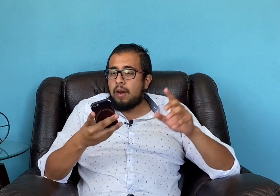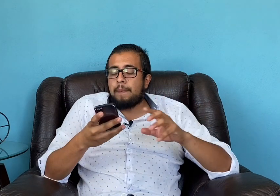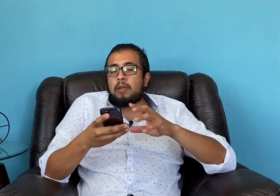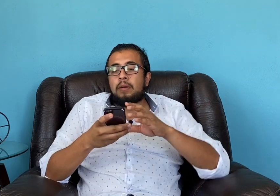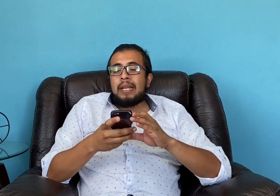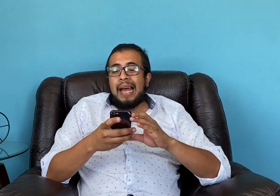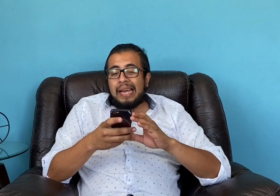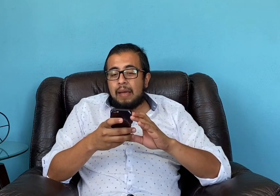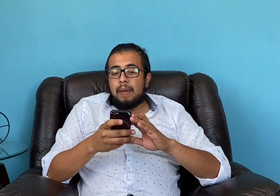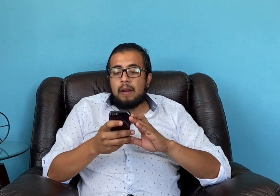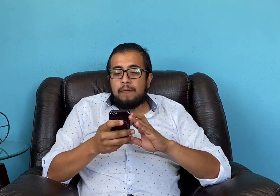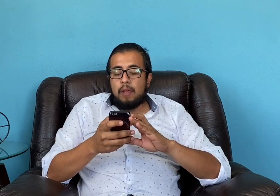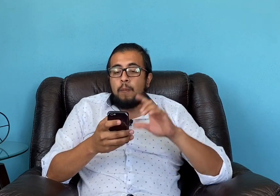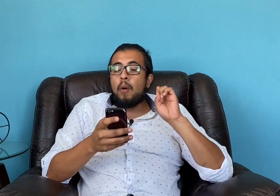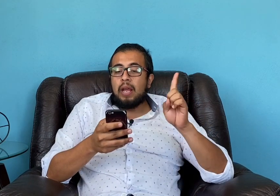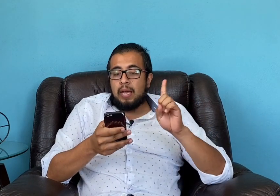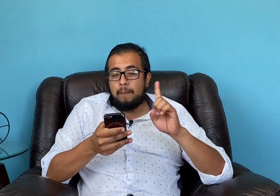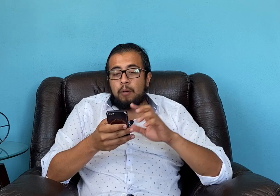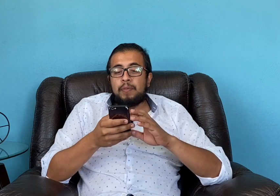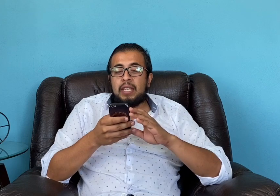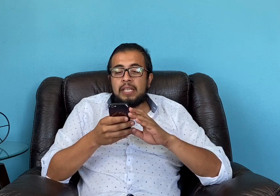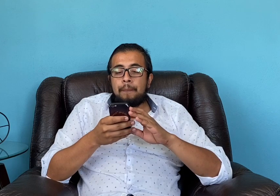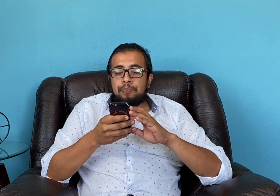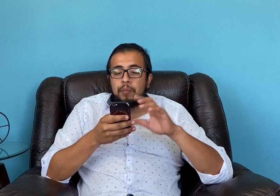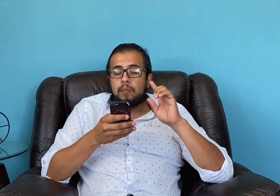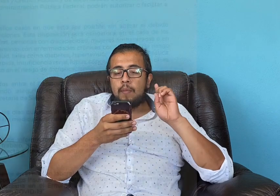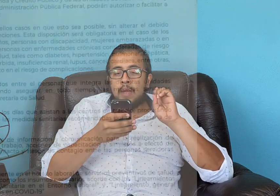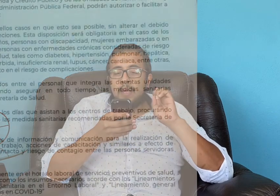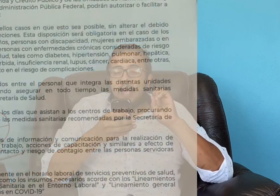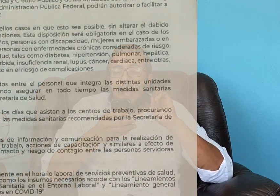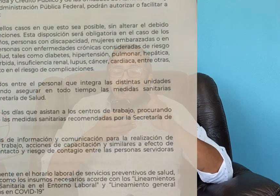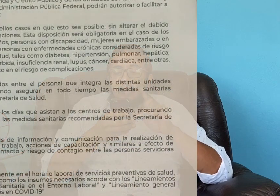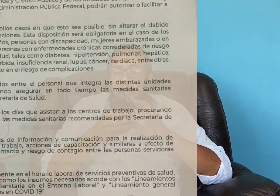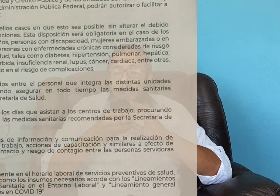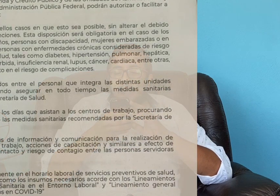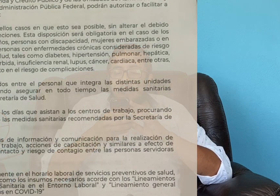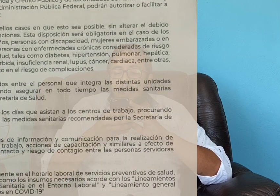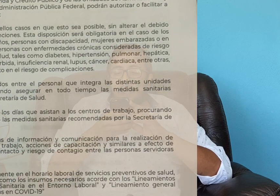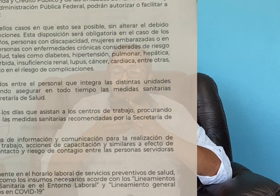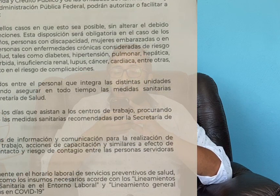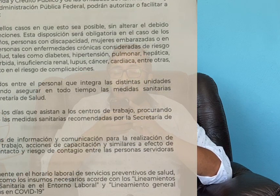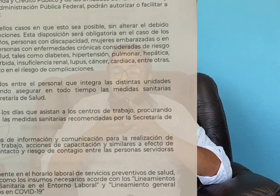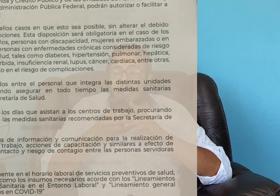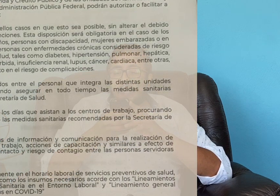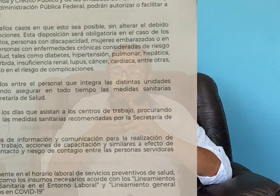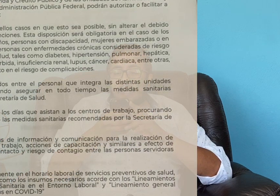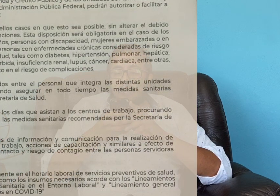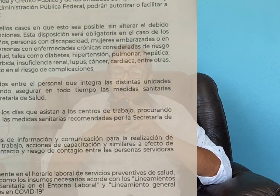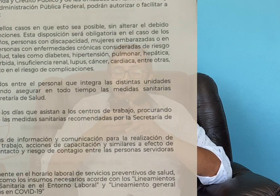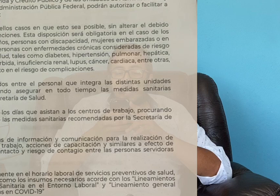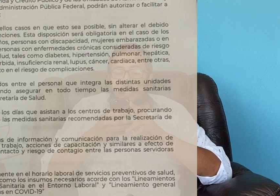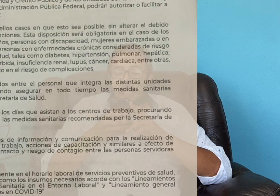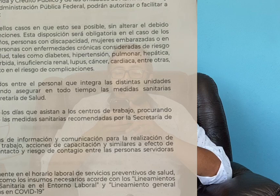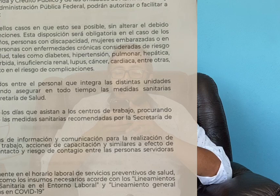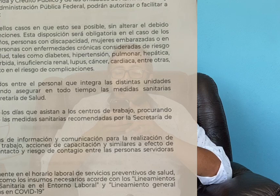muy rápido a qué me refiero. Por ejemplo, dice: artículo primero, durante el periodo comprendido entre el 3 de agosto